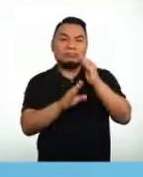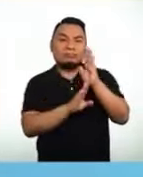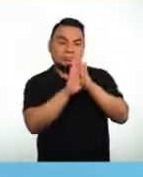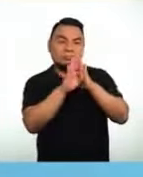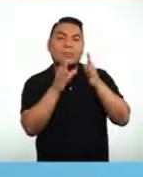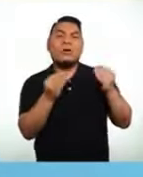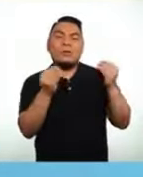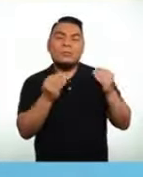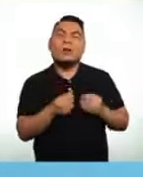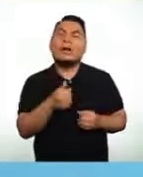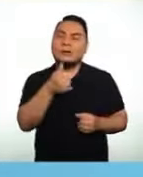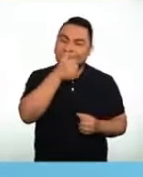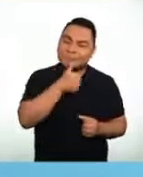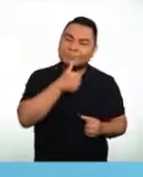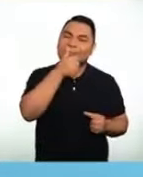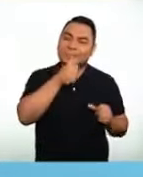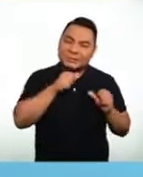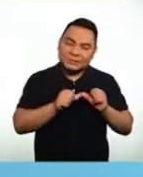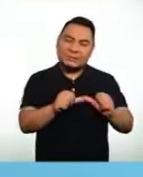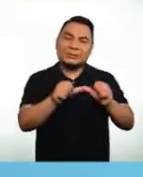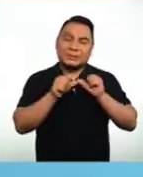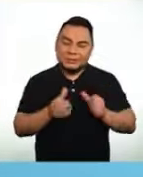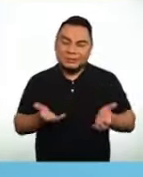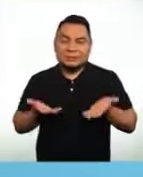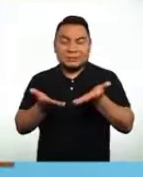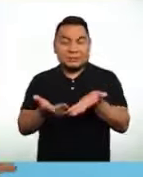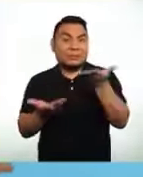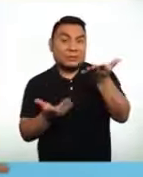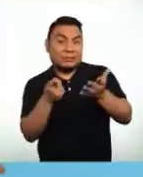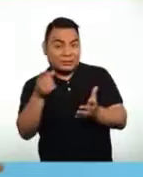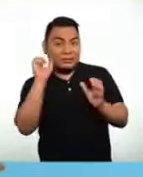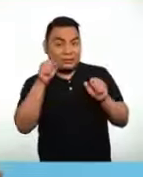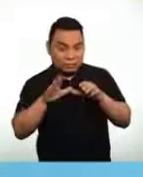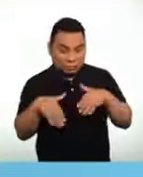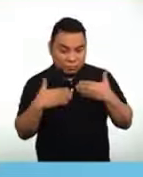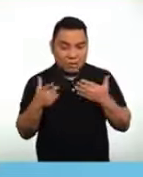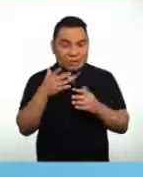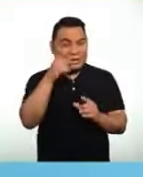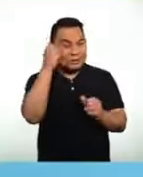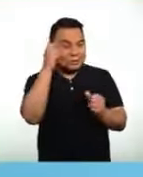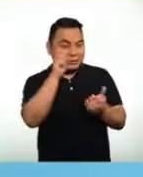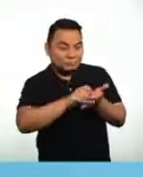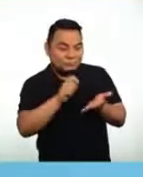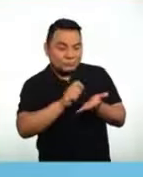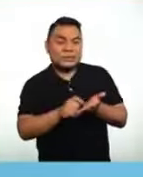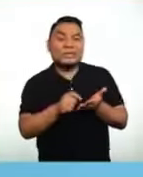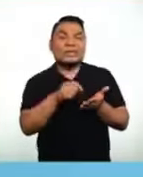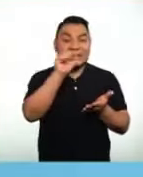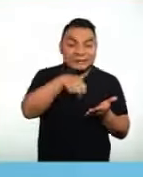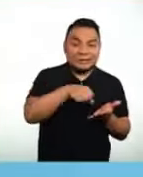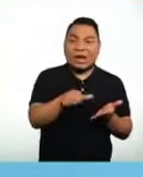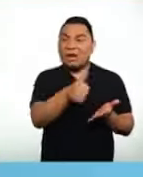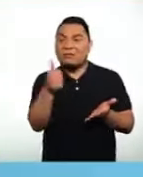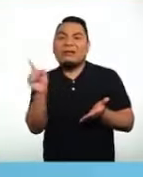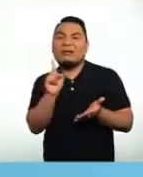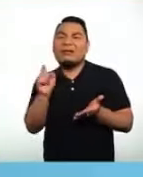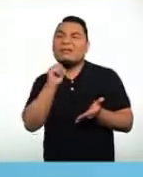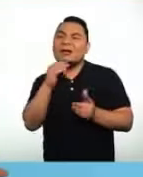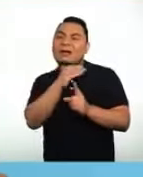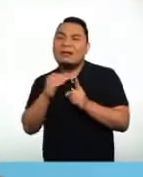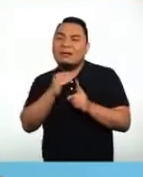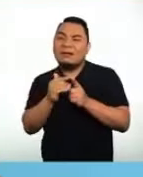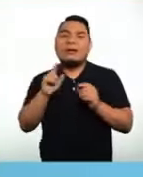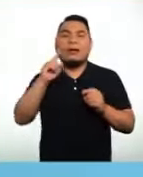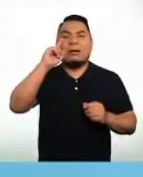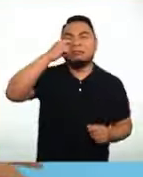es necesaria la constancia. Tal vez logró colaborar con algunas tareas y con otras no, o